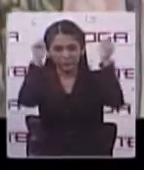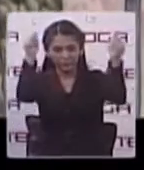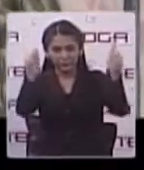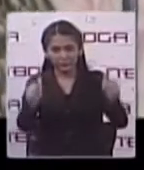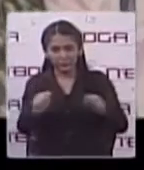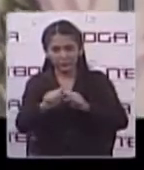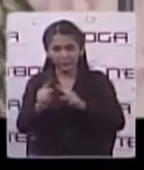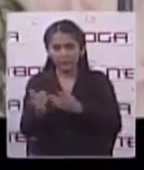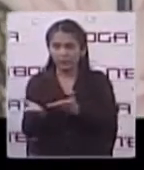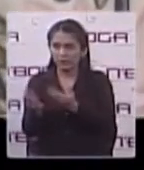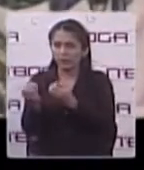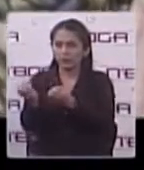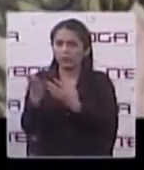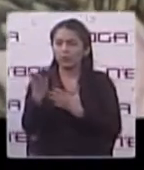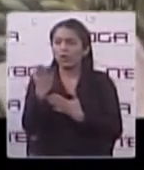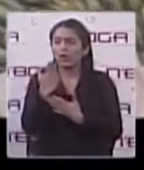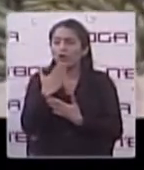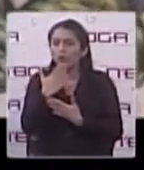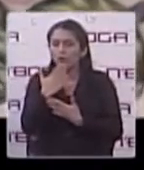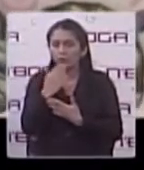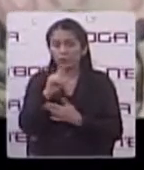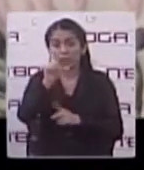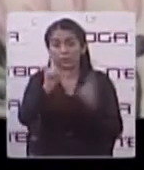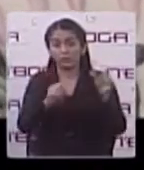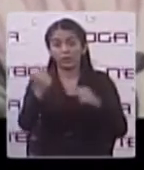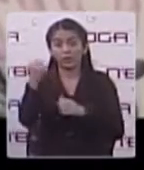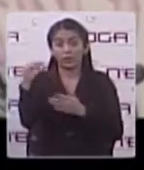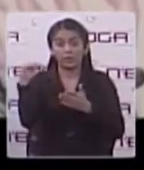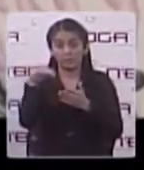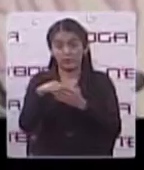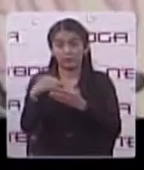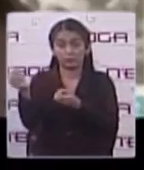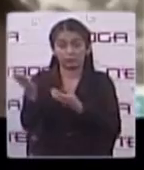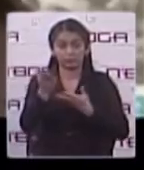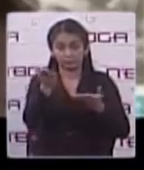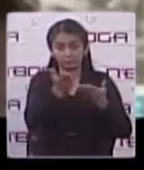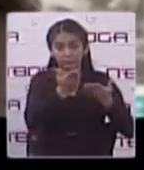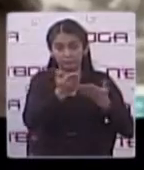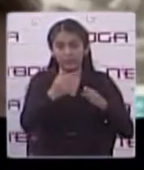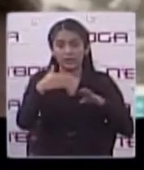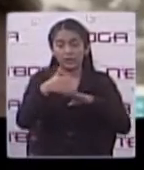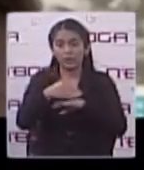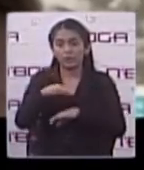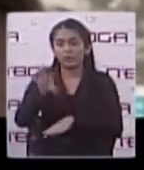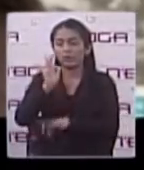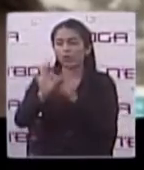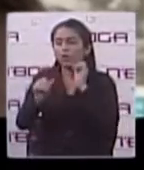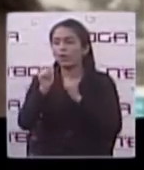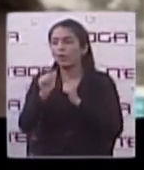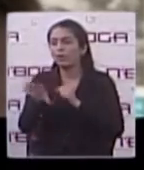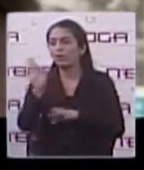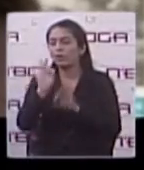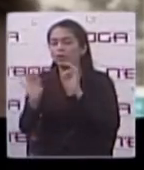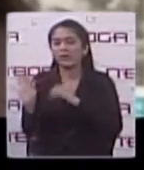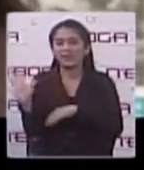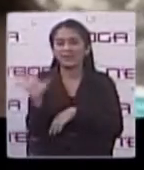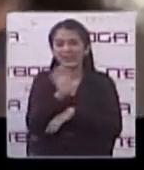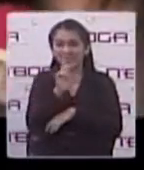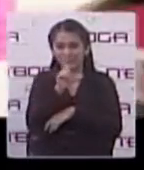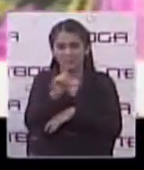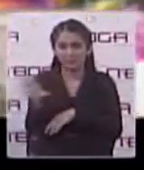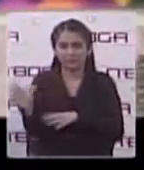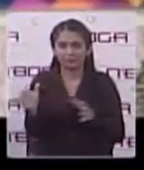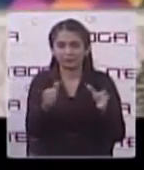evaluación. Recibimos alrededor de 10.000 y luego del proceso de jurado quedaron aproximadamente 500, que son las que estamos exponiendo